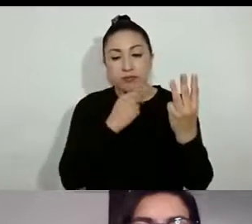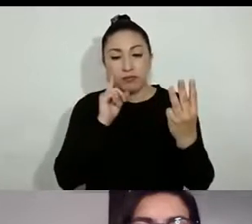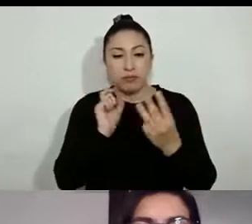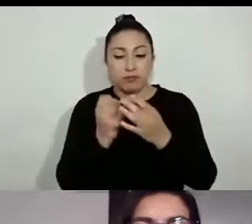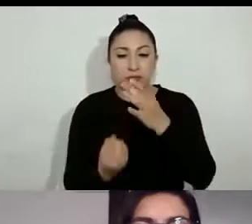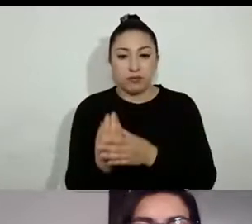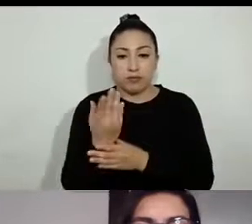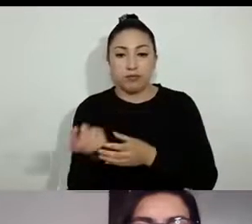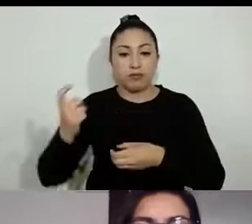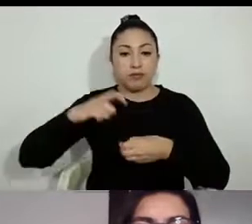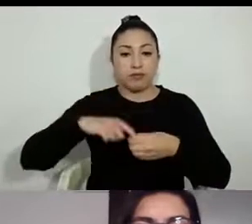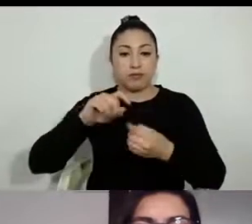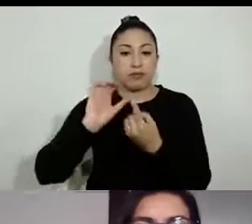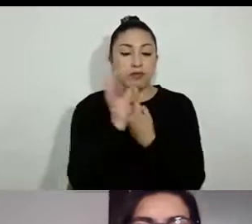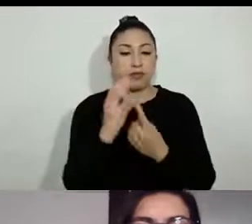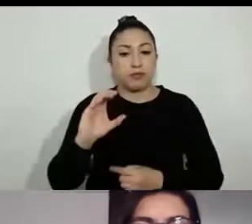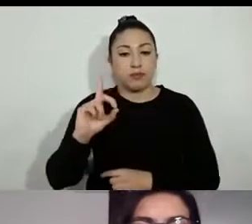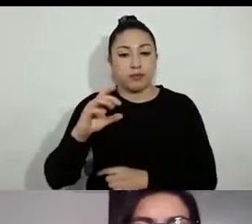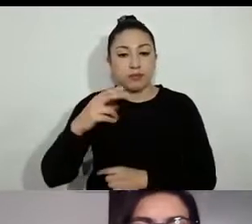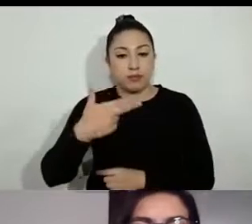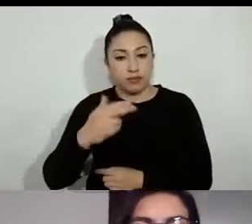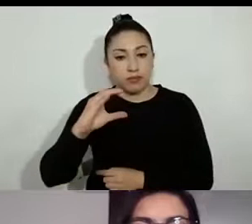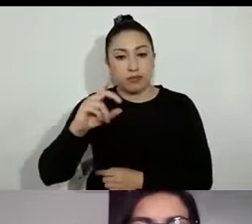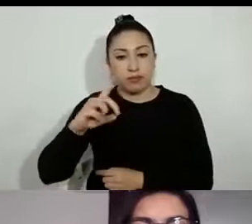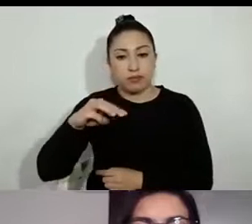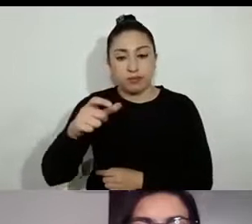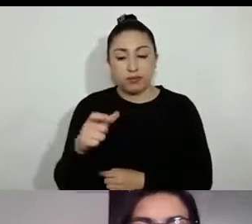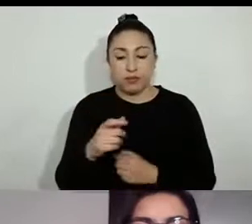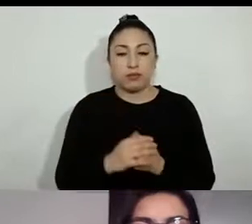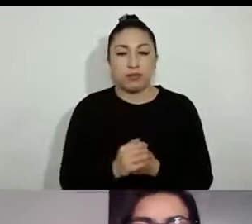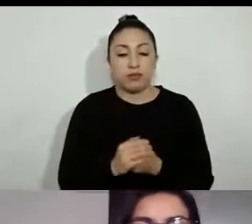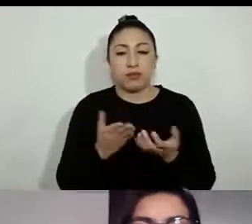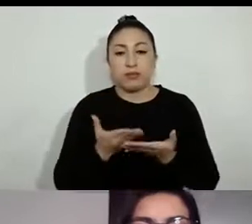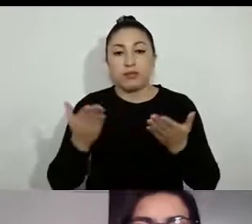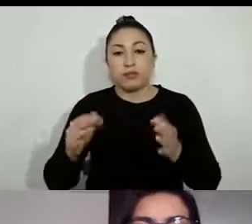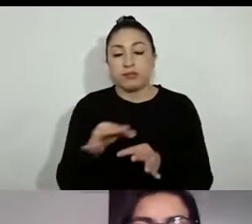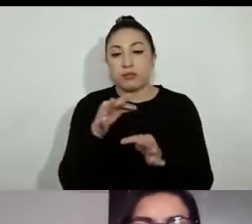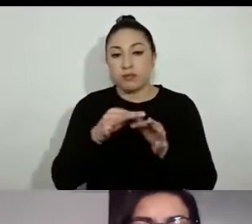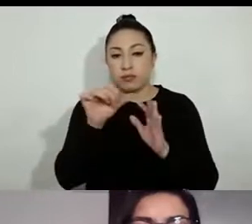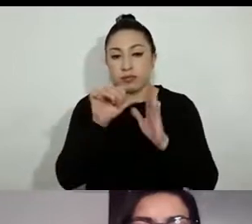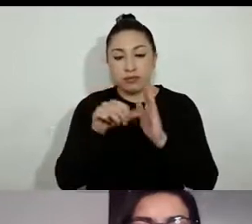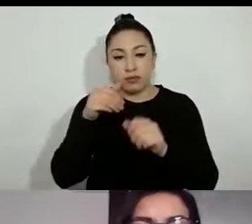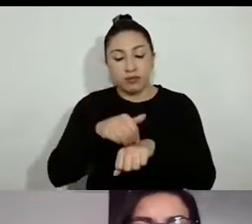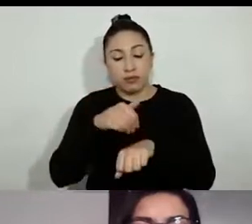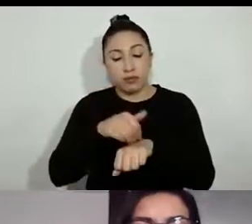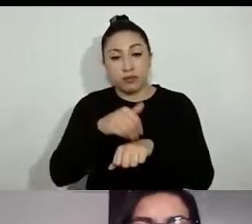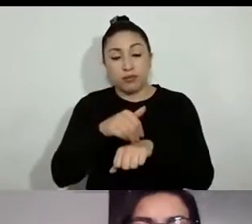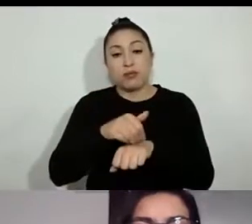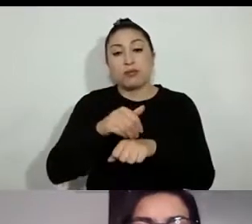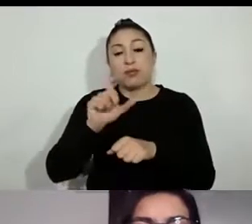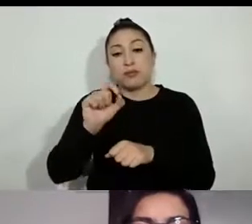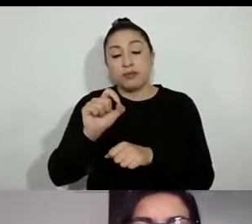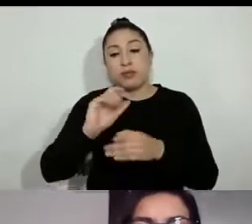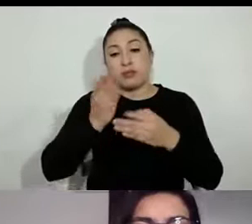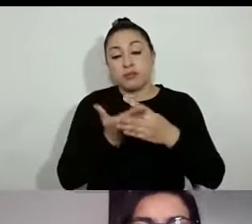la Comisión de Derechos Humanos de la Ciudad de México. En este sentido y con fundamento en el artículo 20, fracciones primera,